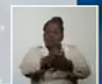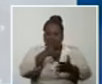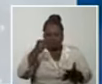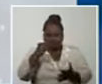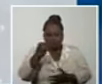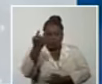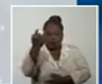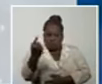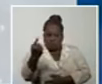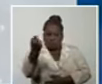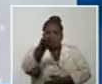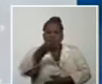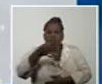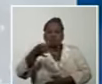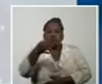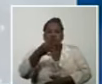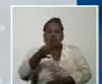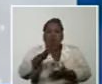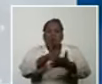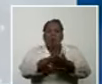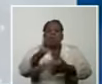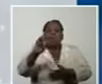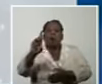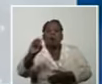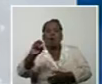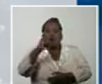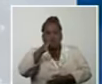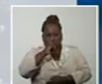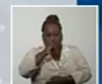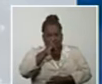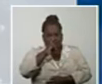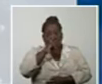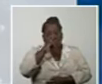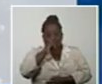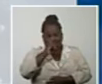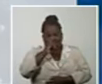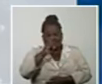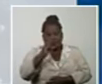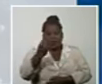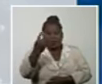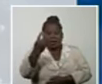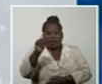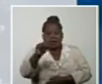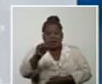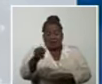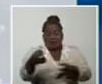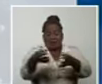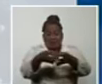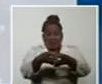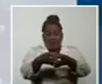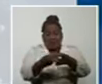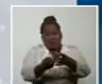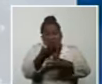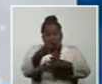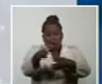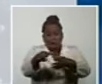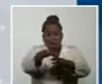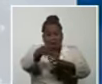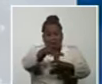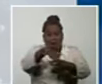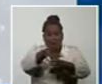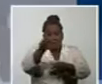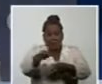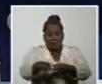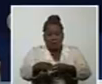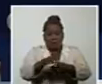en el municipio Morón, de un evento que está abierto ahí en esta provincia, en